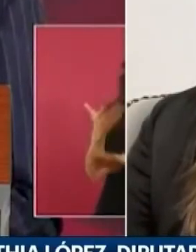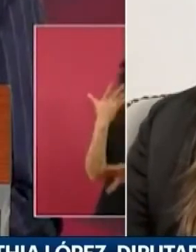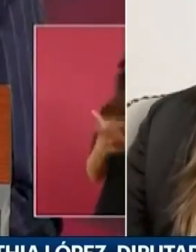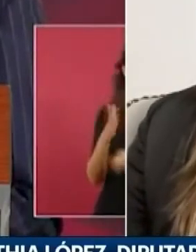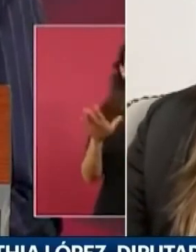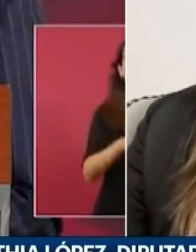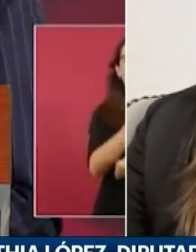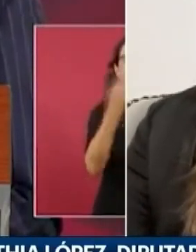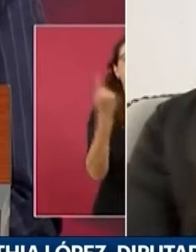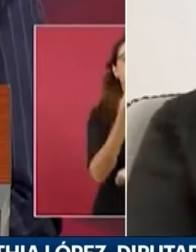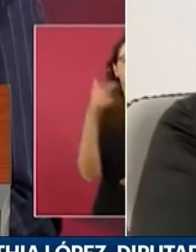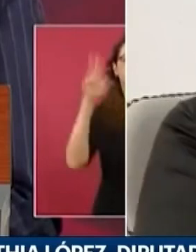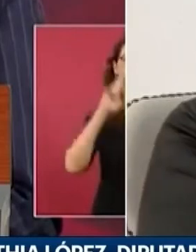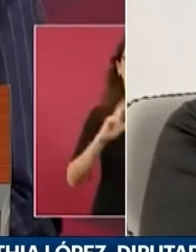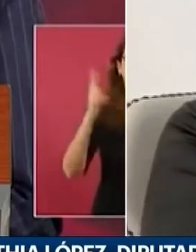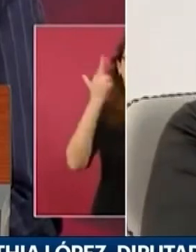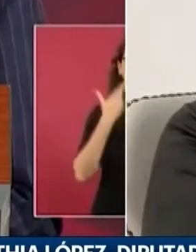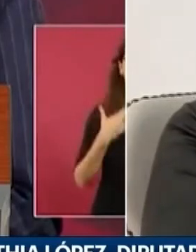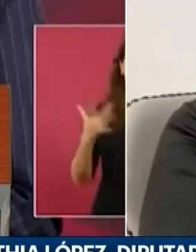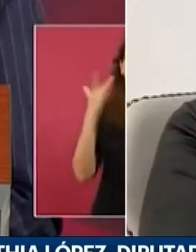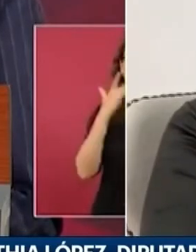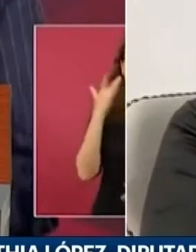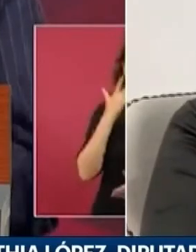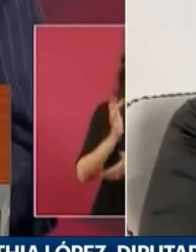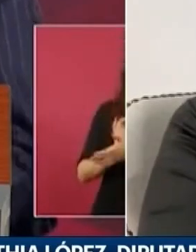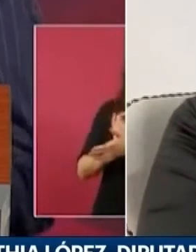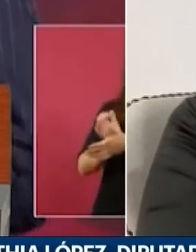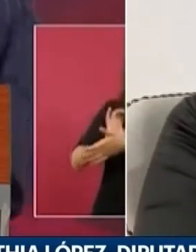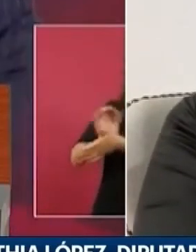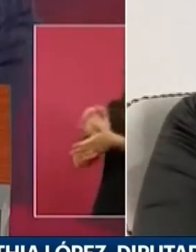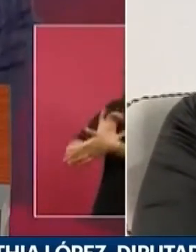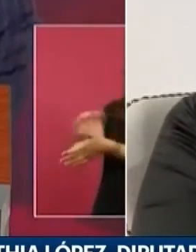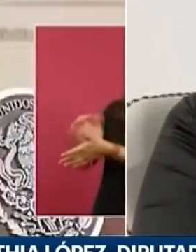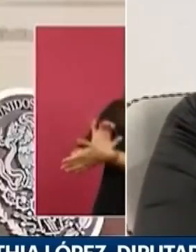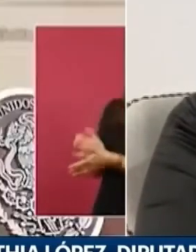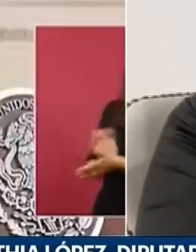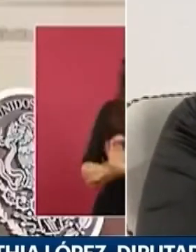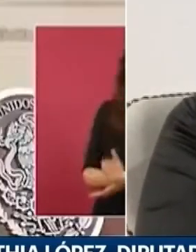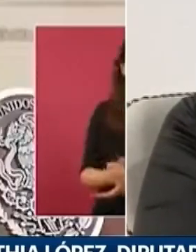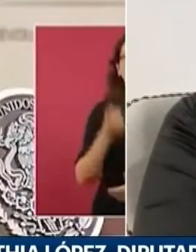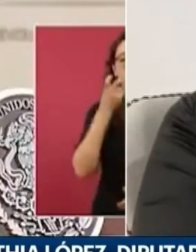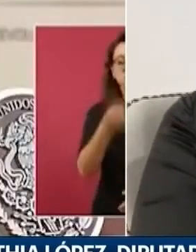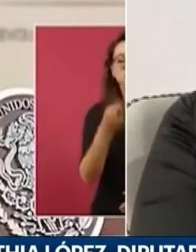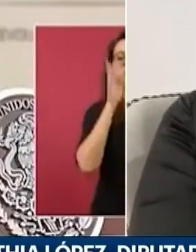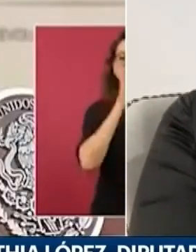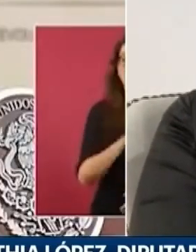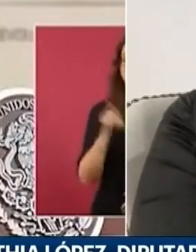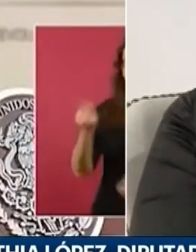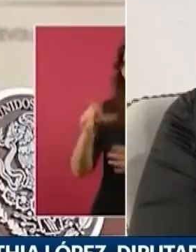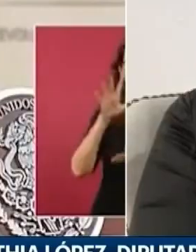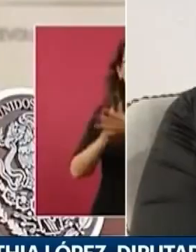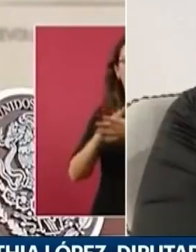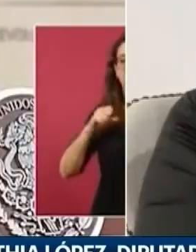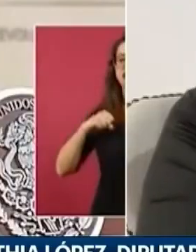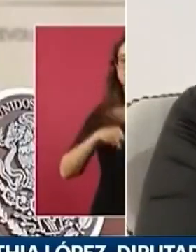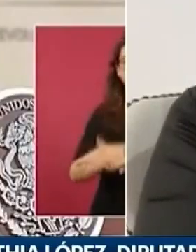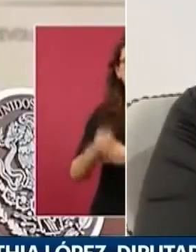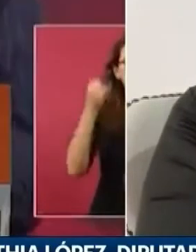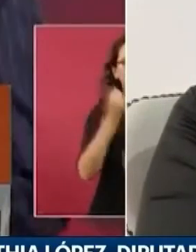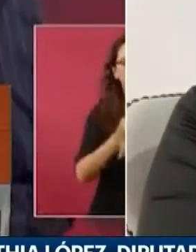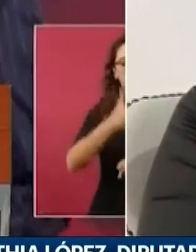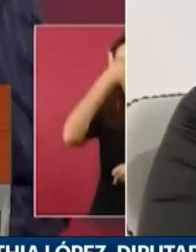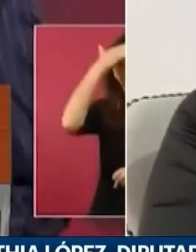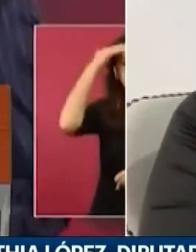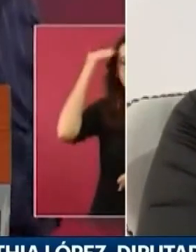mucho por su intervención, diputada mexicana del PRI, Cintia López. Muchas gracias por estar con DNews. Muchas gracias